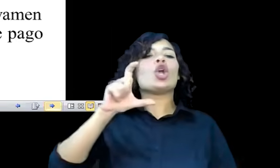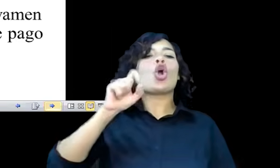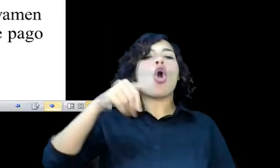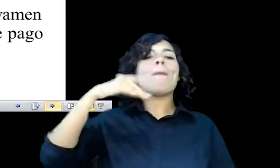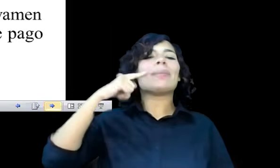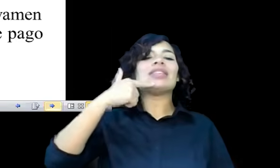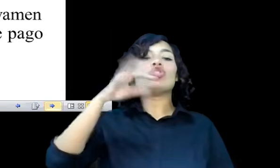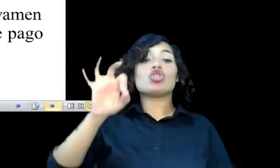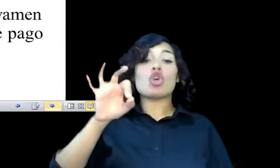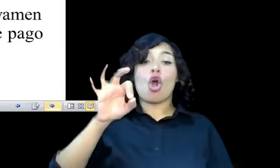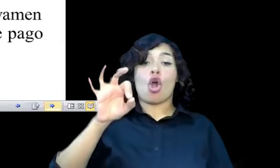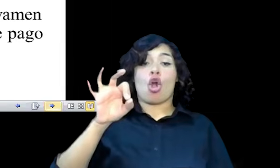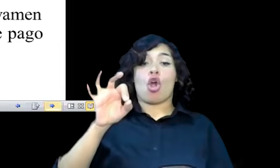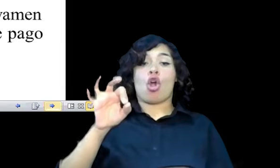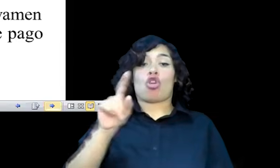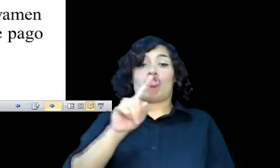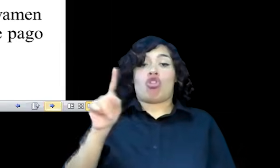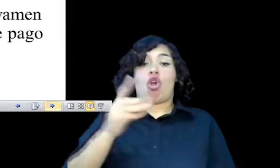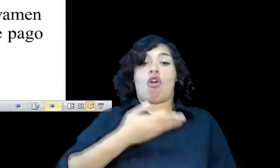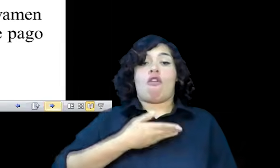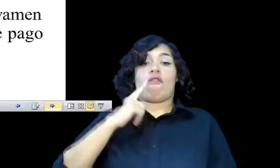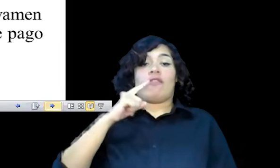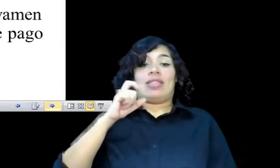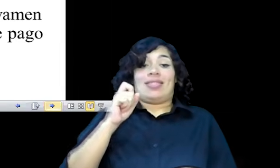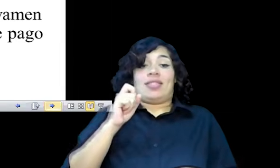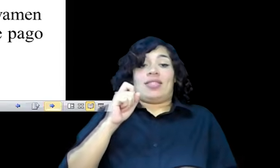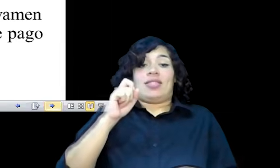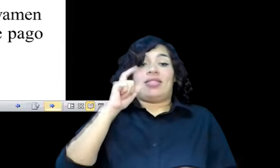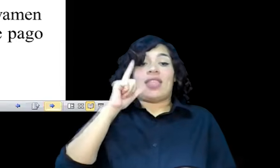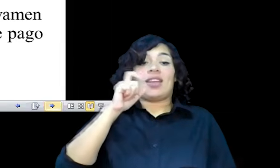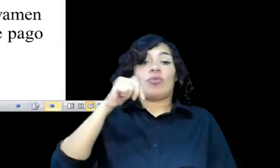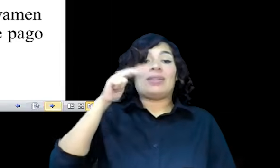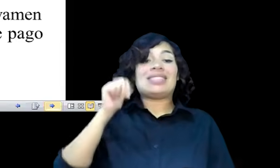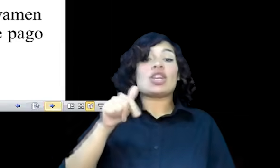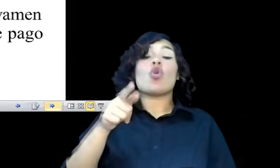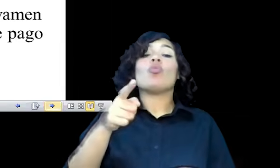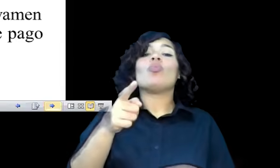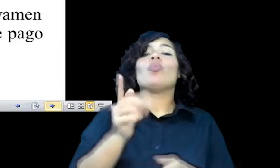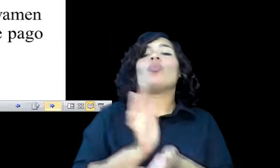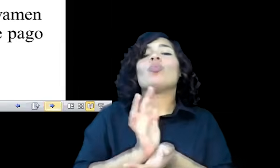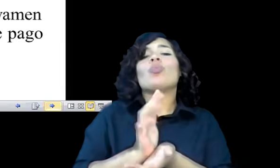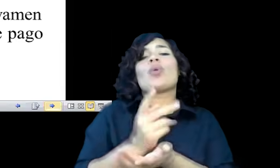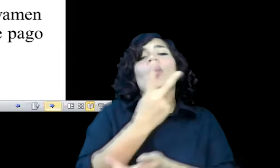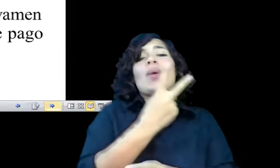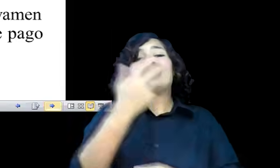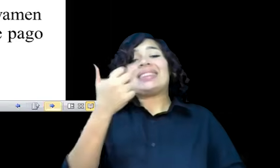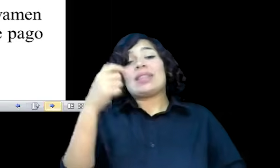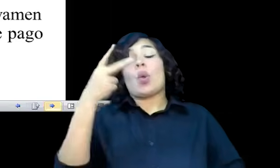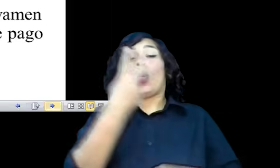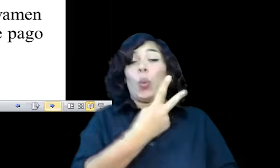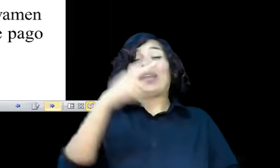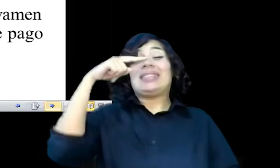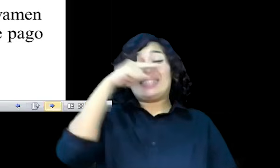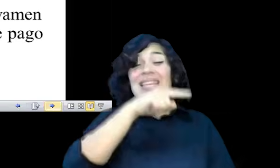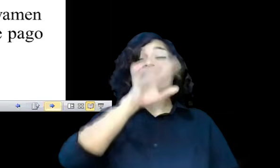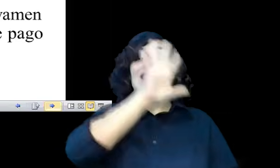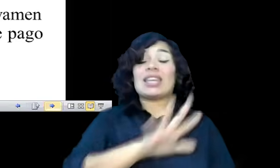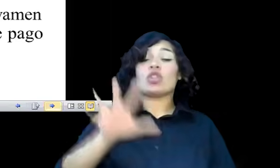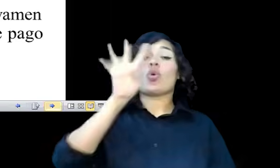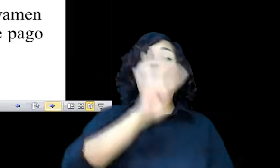los fiduciantes fueron excluidos, sí, del tributo a partir de la